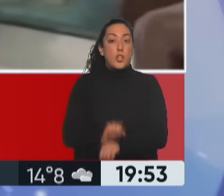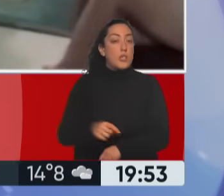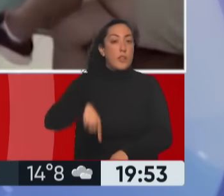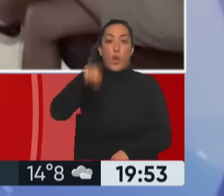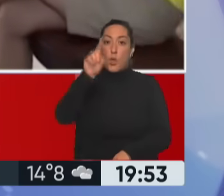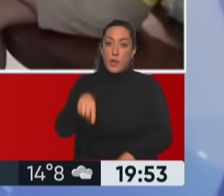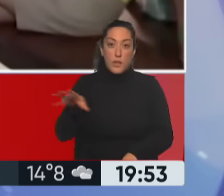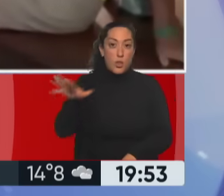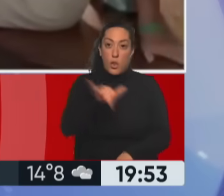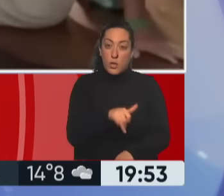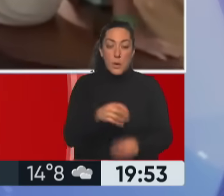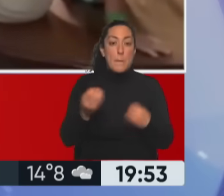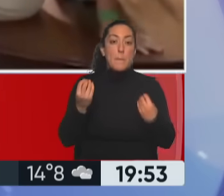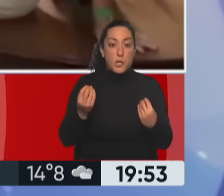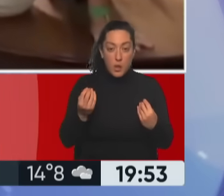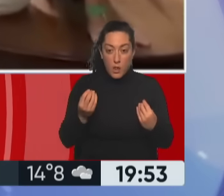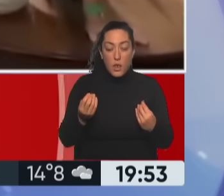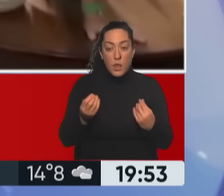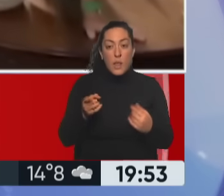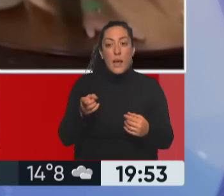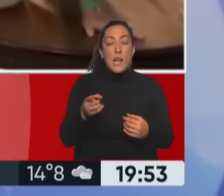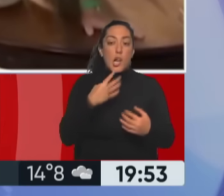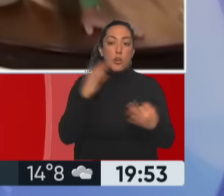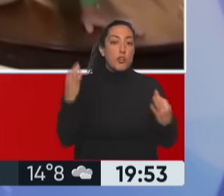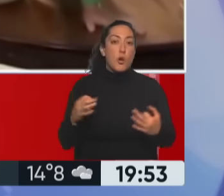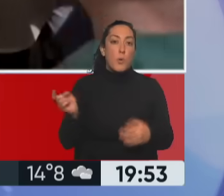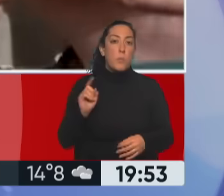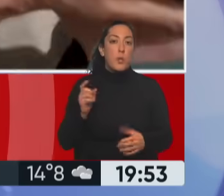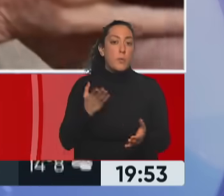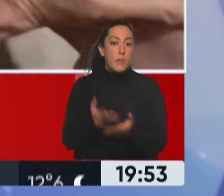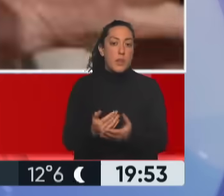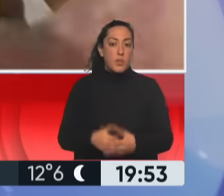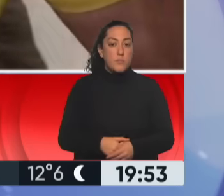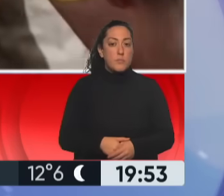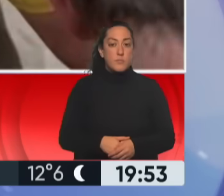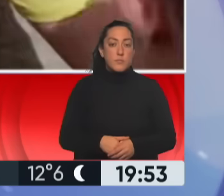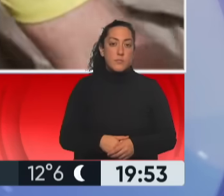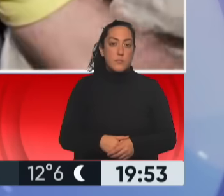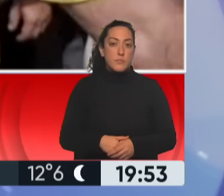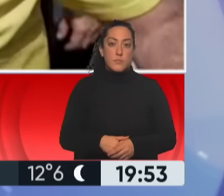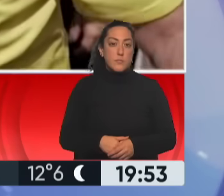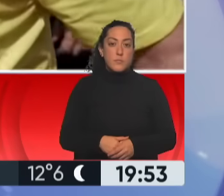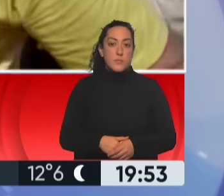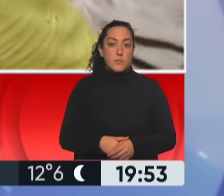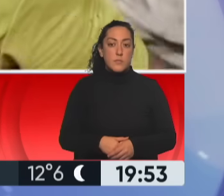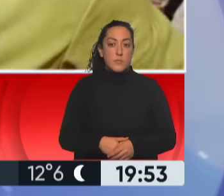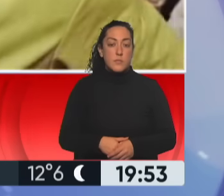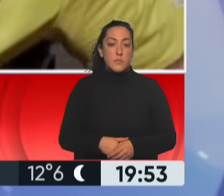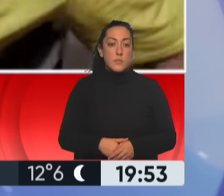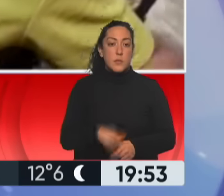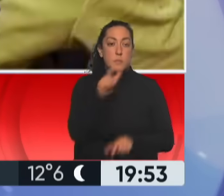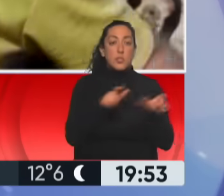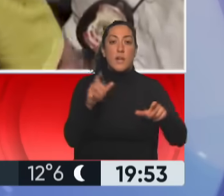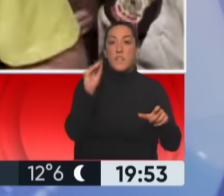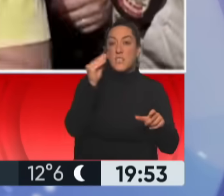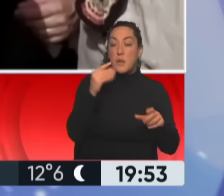tiene que ver con sostener que no cumplió justamente con este pedido, porque sobre todo se están llevando adelante protestas en Brasil